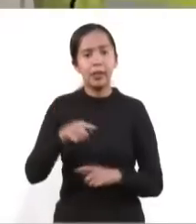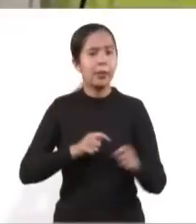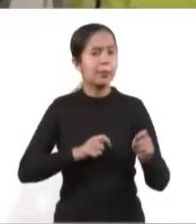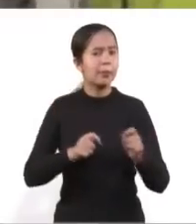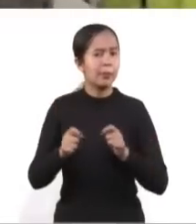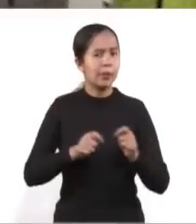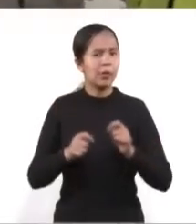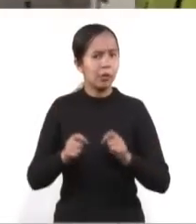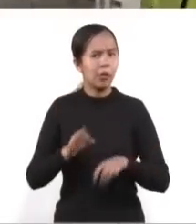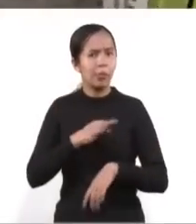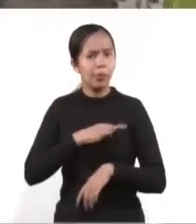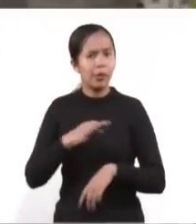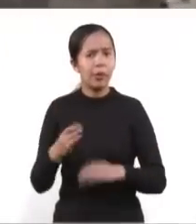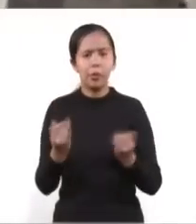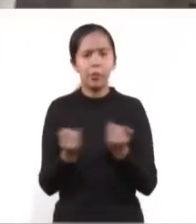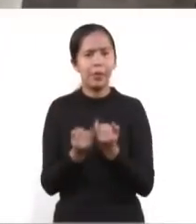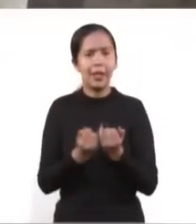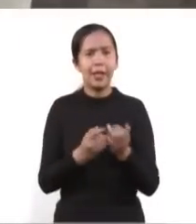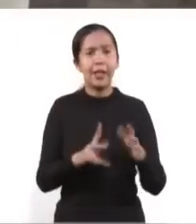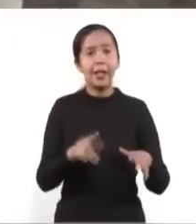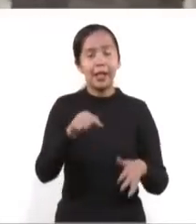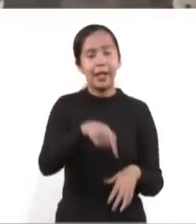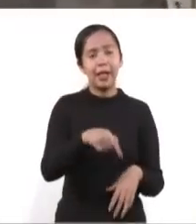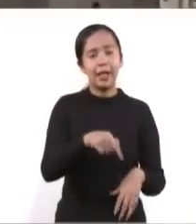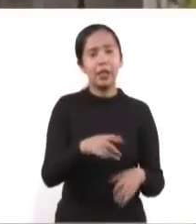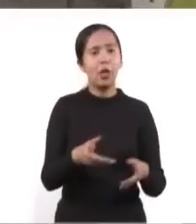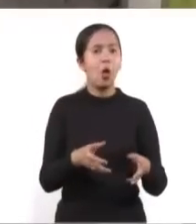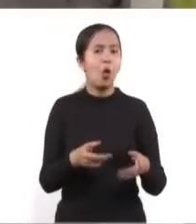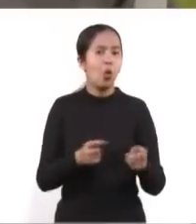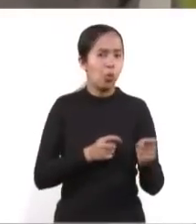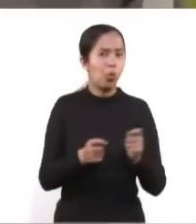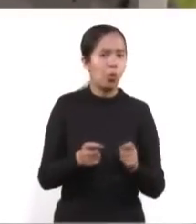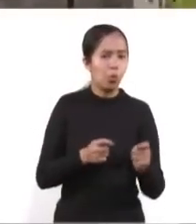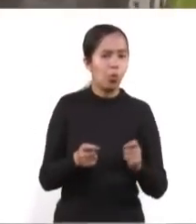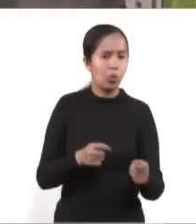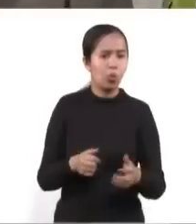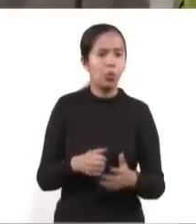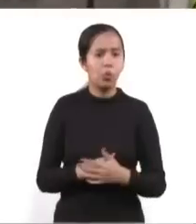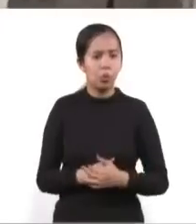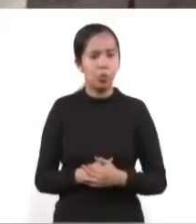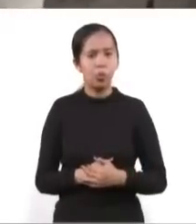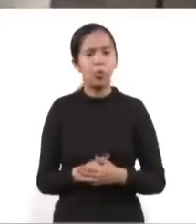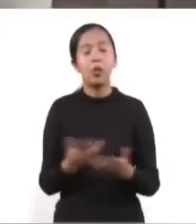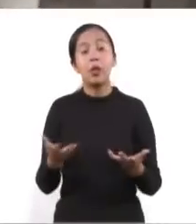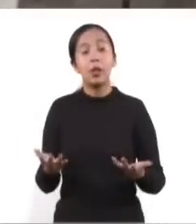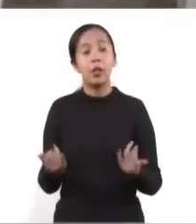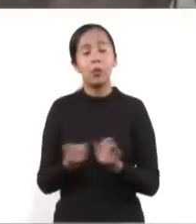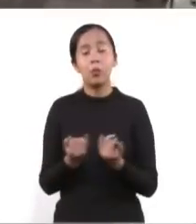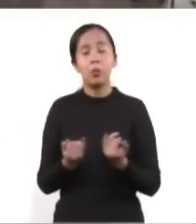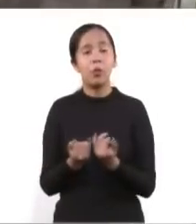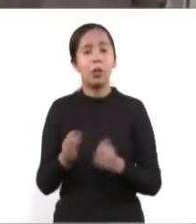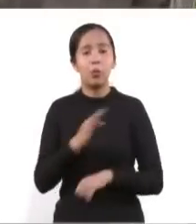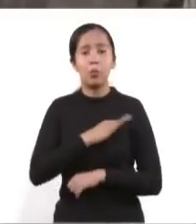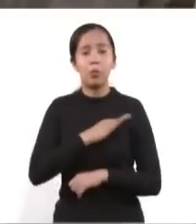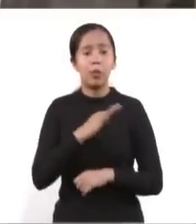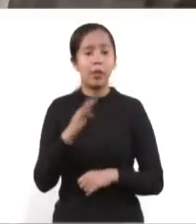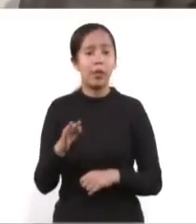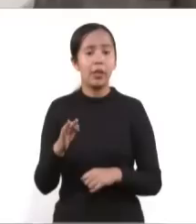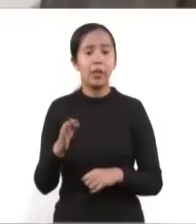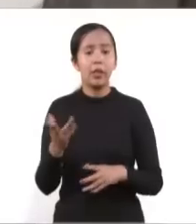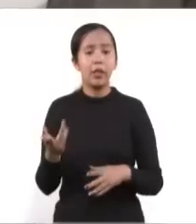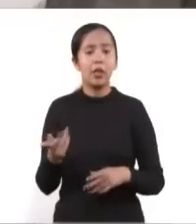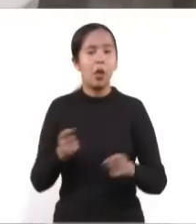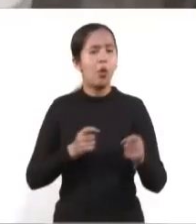que en el centro de control. Se tienen esa dualidad para poder operar en ambos puntos. E incluso se puede llegar a monitorear